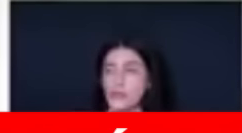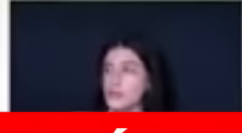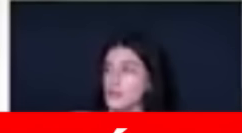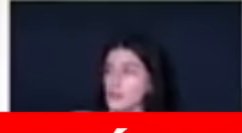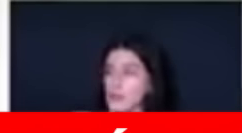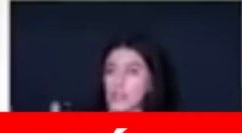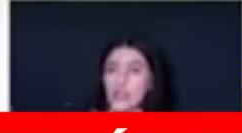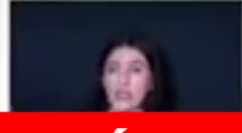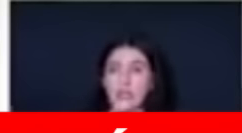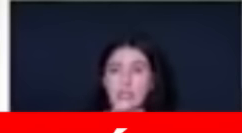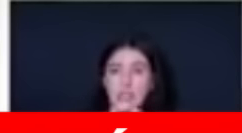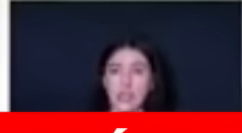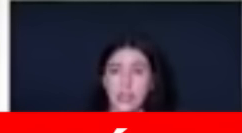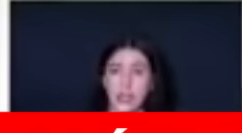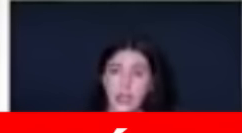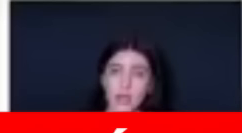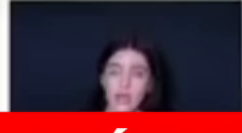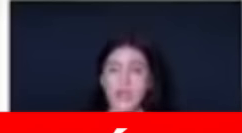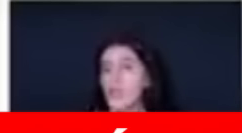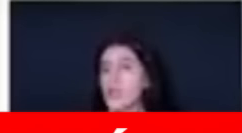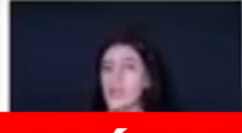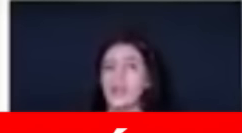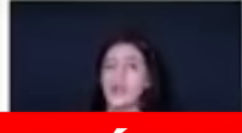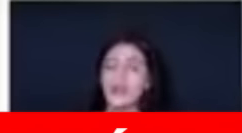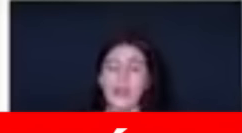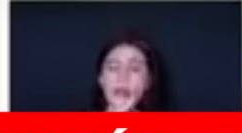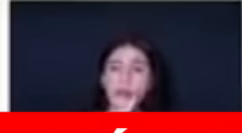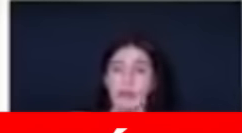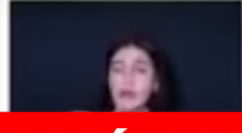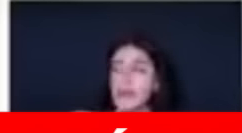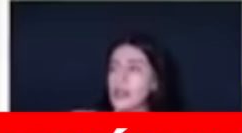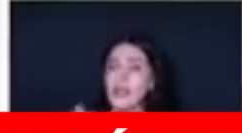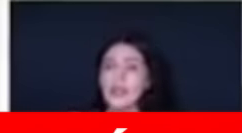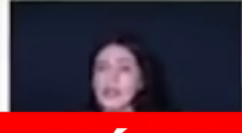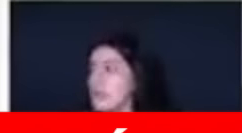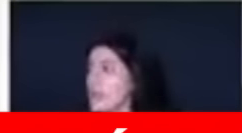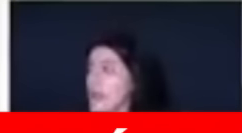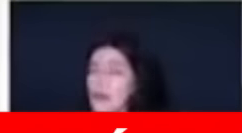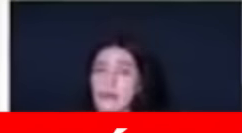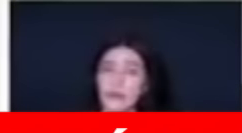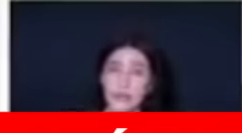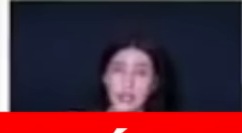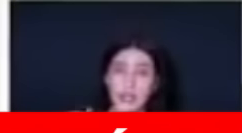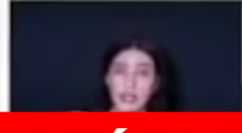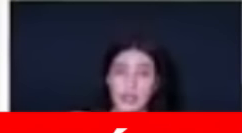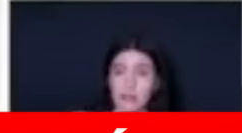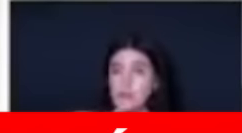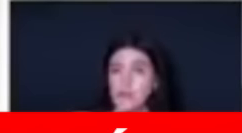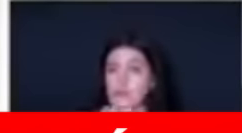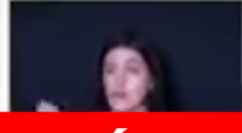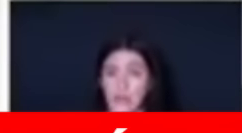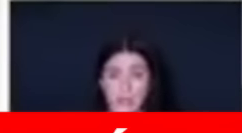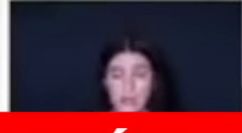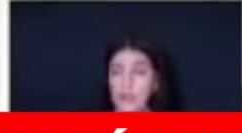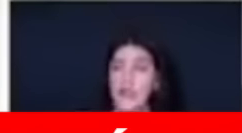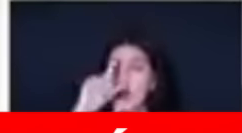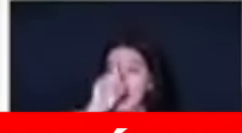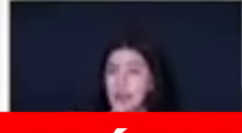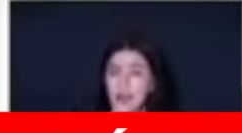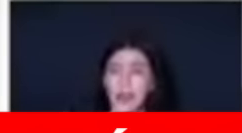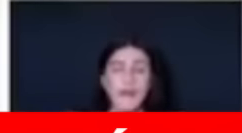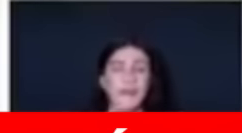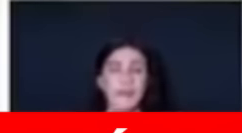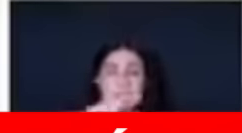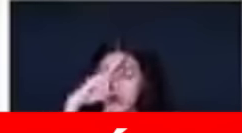casas y no donde las madres tengan que salir a buscar sus cuerpos. Creemos en un México donde se